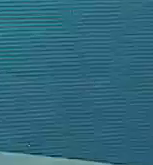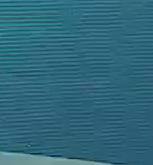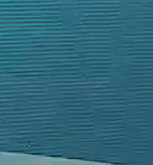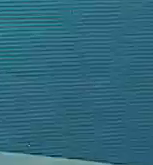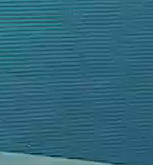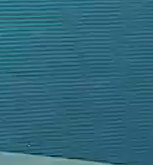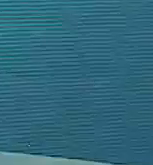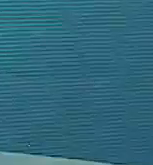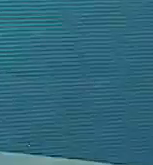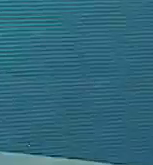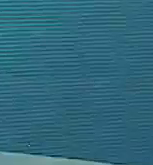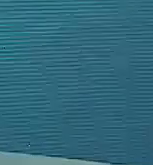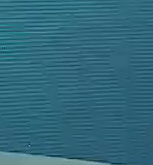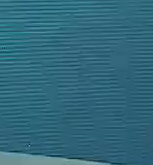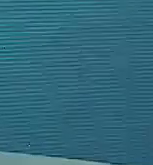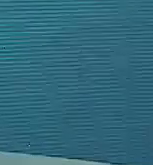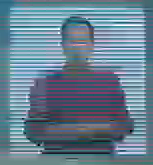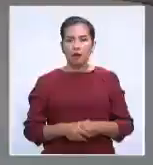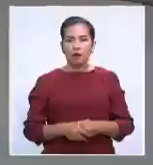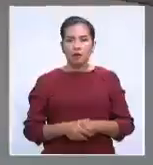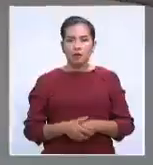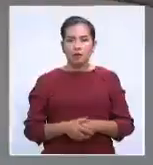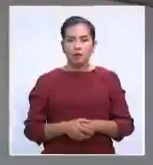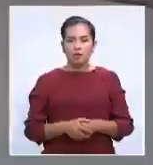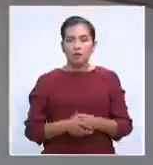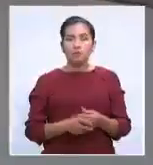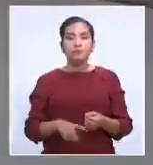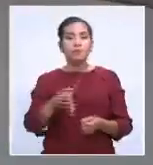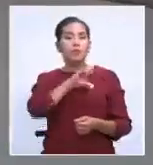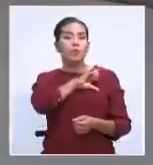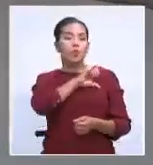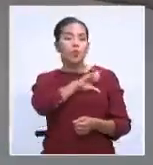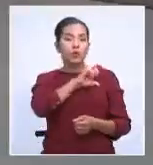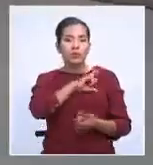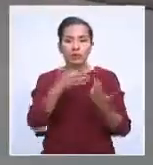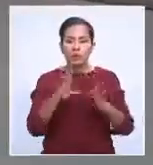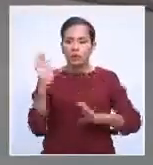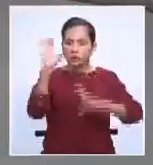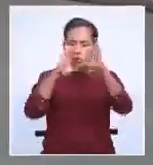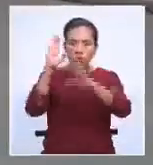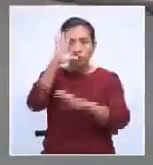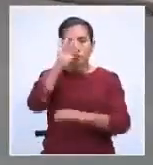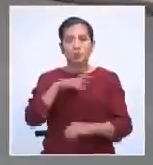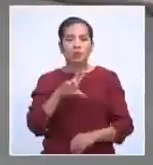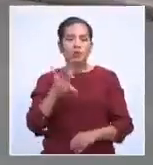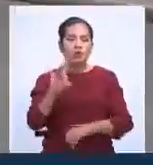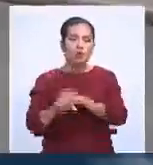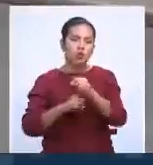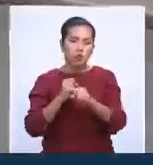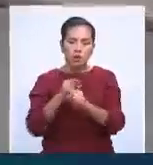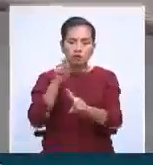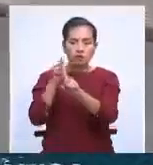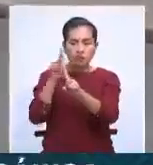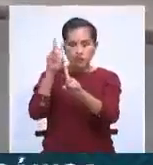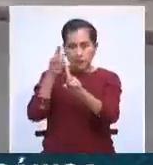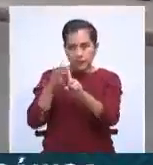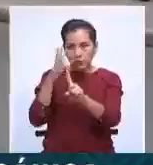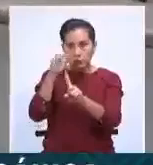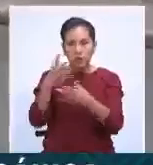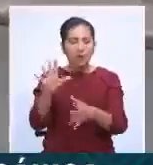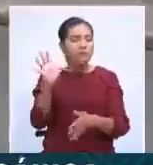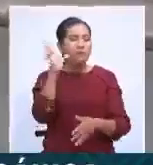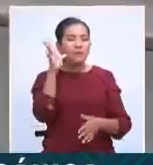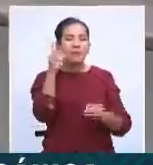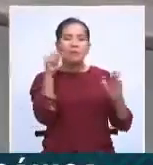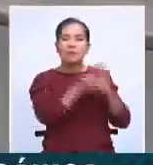Antonio, aquí en la ciudad de La Paz. La policía está tras la búsqueda de un hombre de 38 años investigado por el parricidio de su